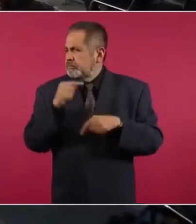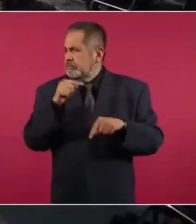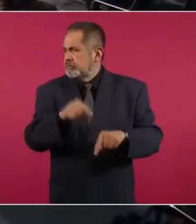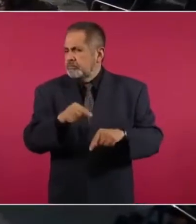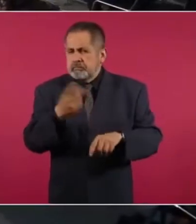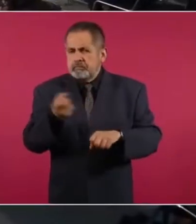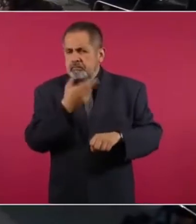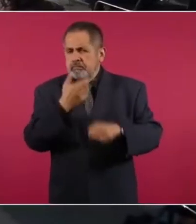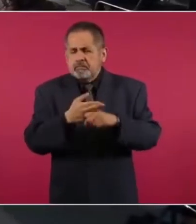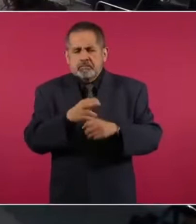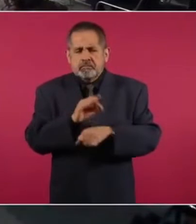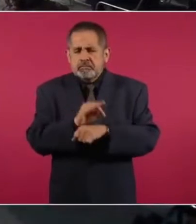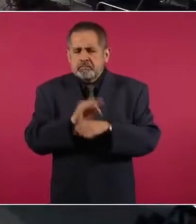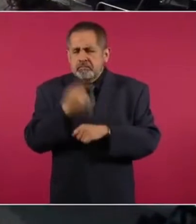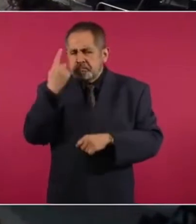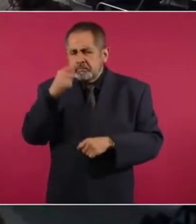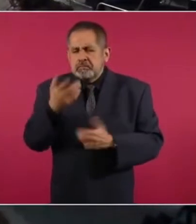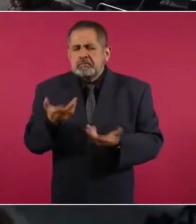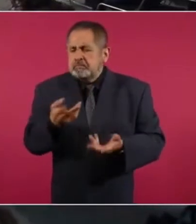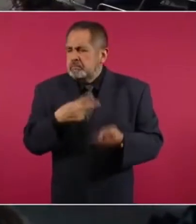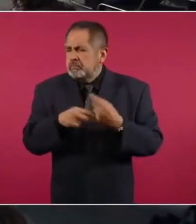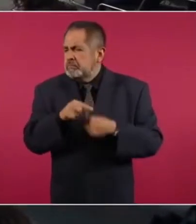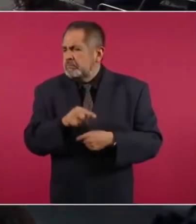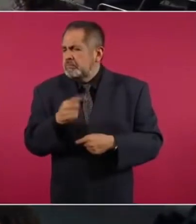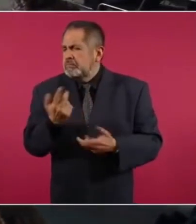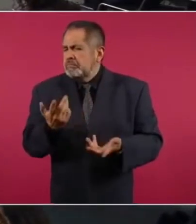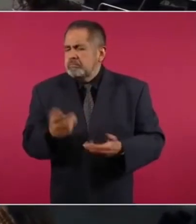el secretario de la Defensa?